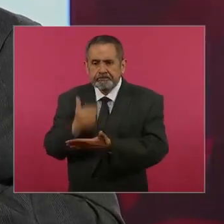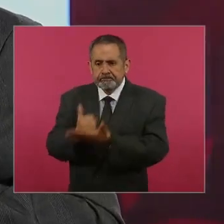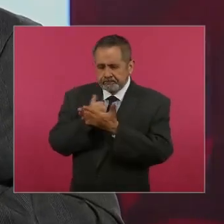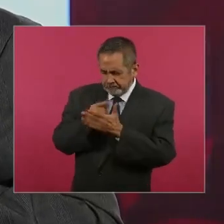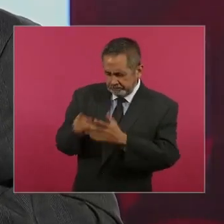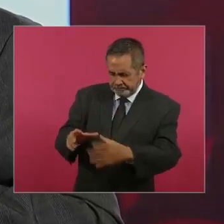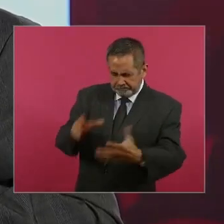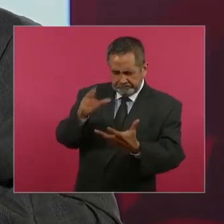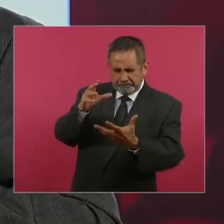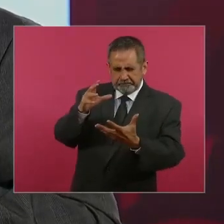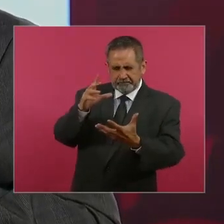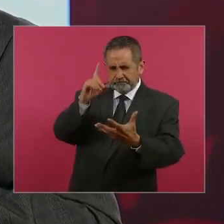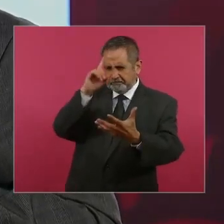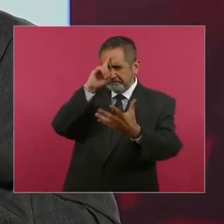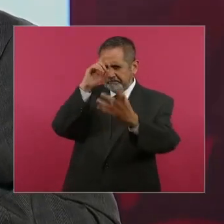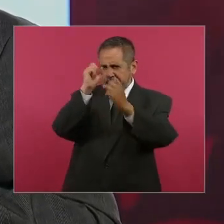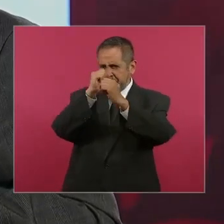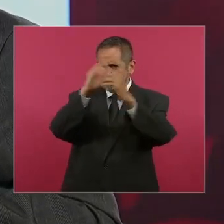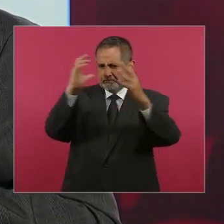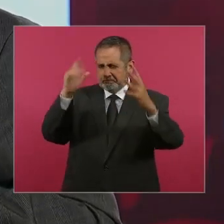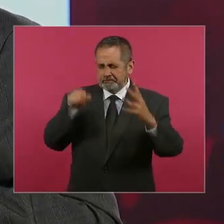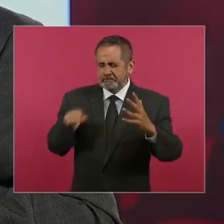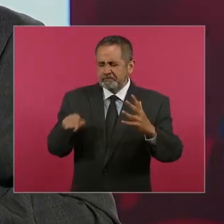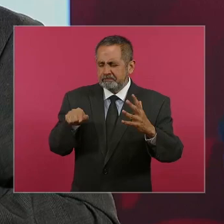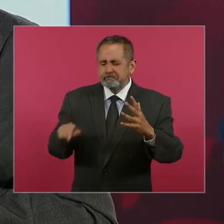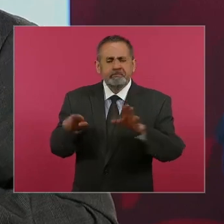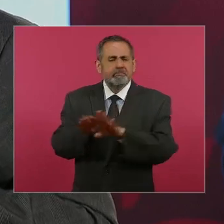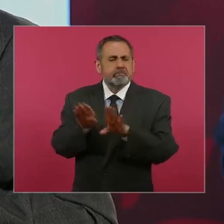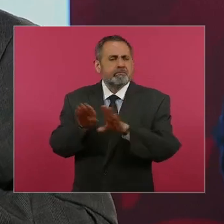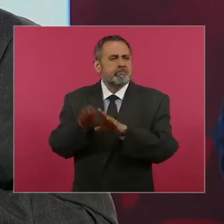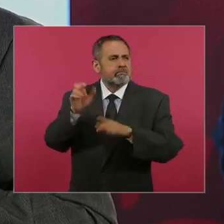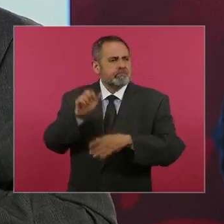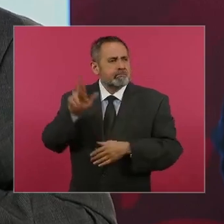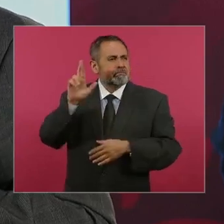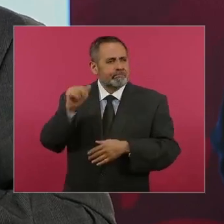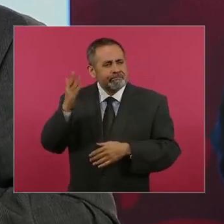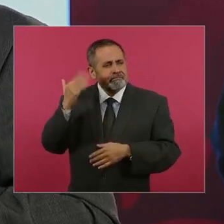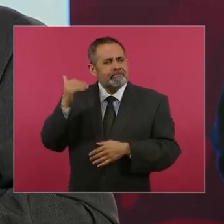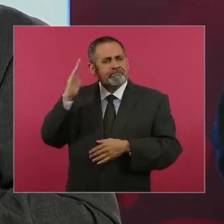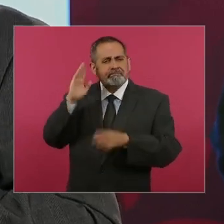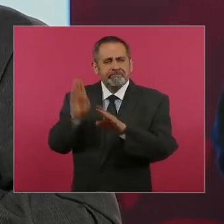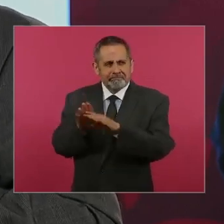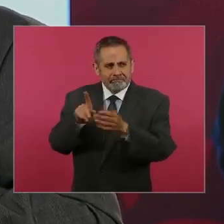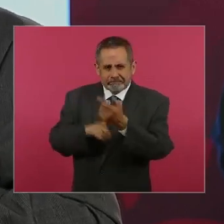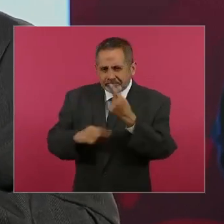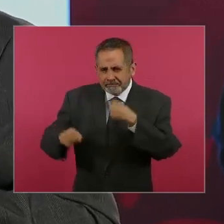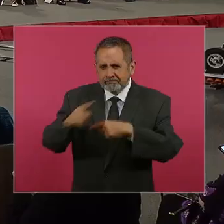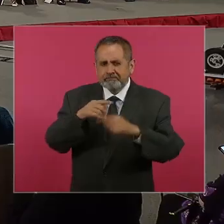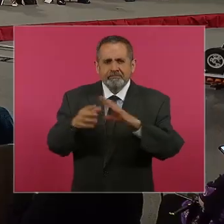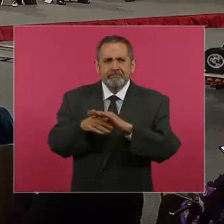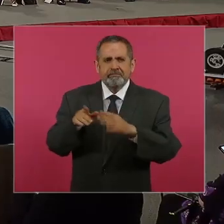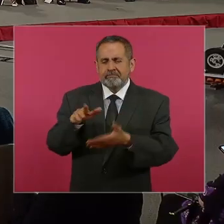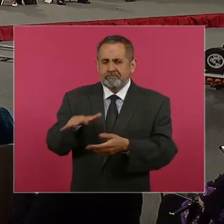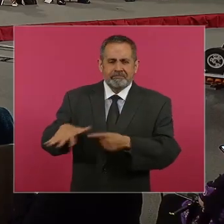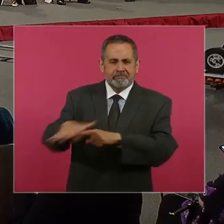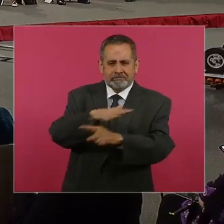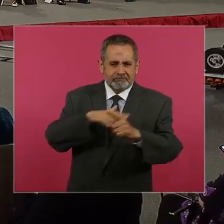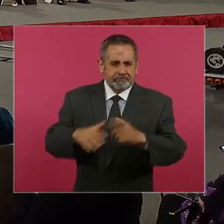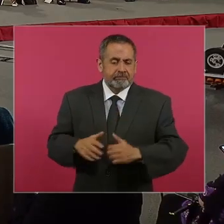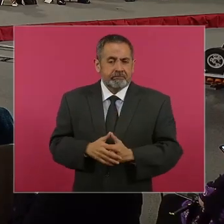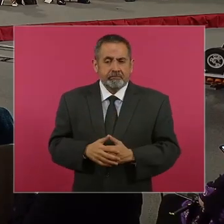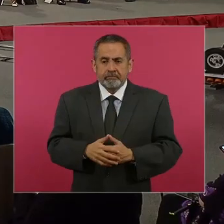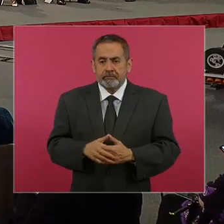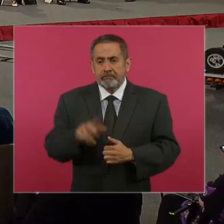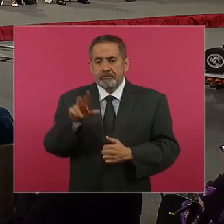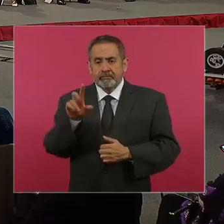dar una visión nueva sobre el devenir de la civilización maya en nuestro territorio.